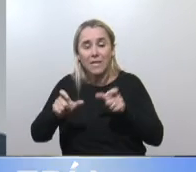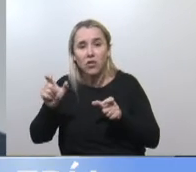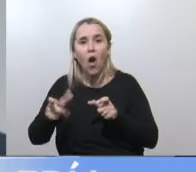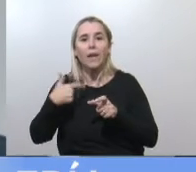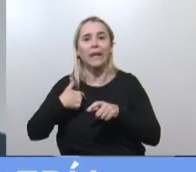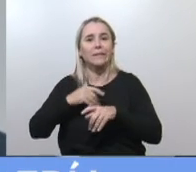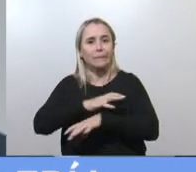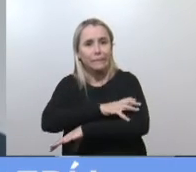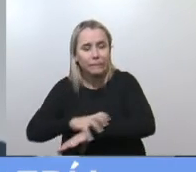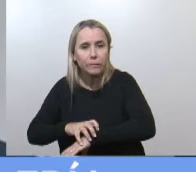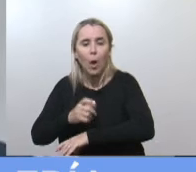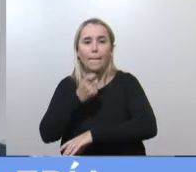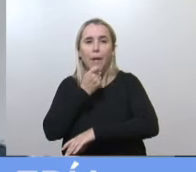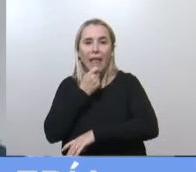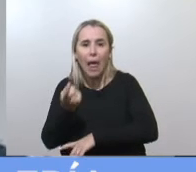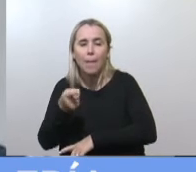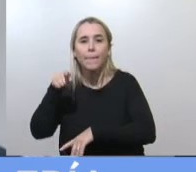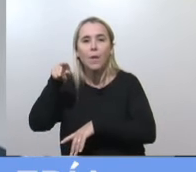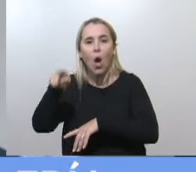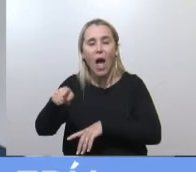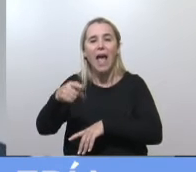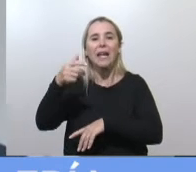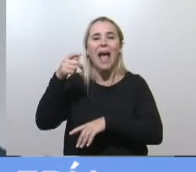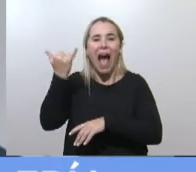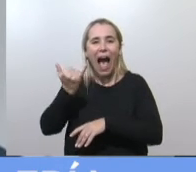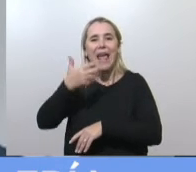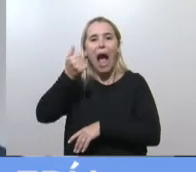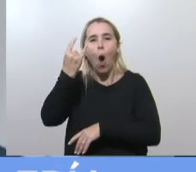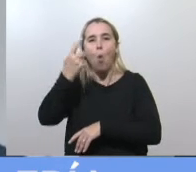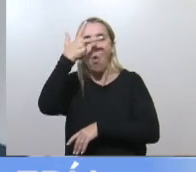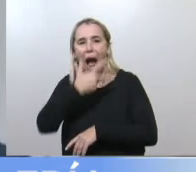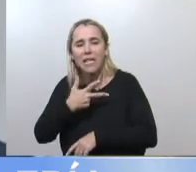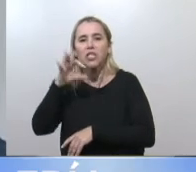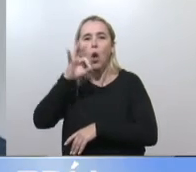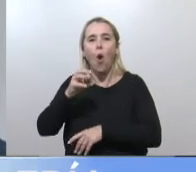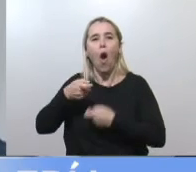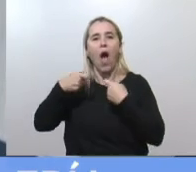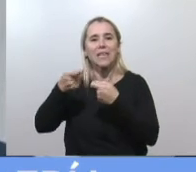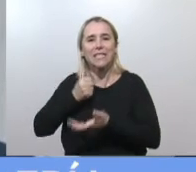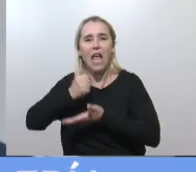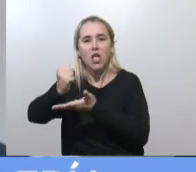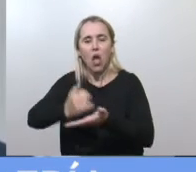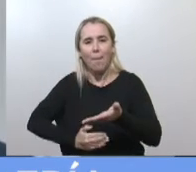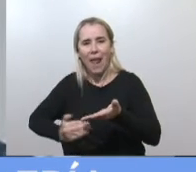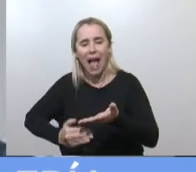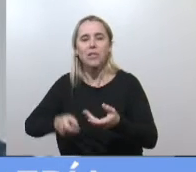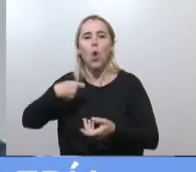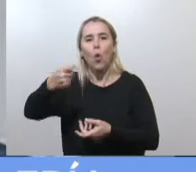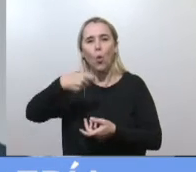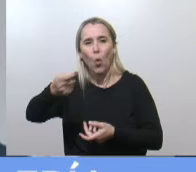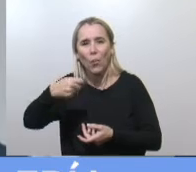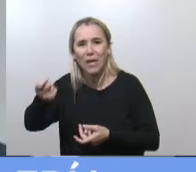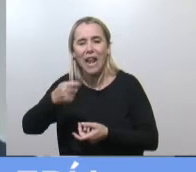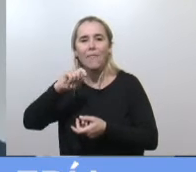vulnerabilidad, como por ejemplo los titulares de la asignación universal por hijo, la asignación por embarazo, jubilados y jubiladas hasta